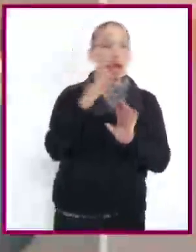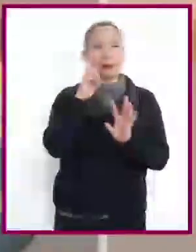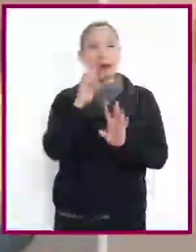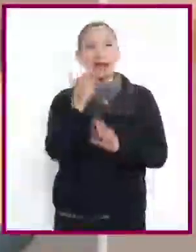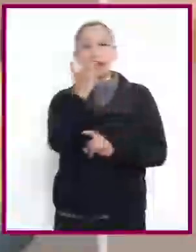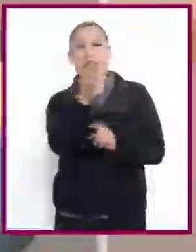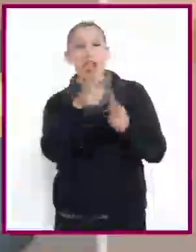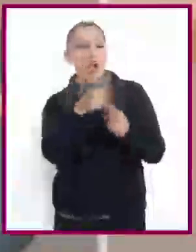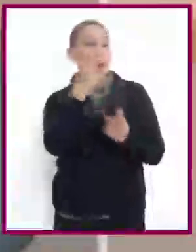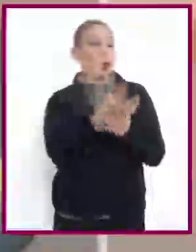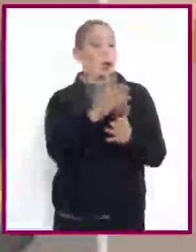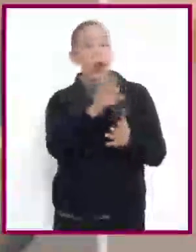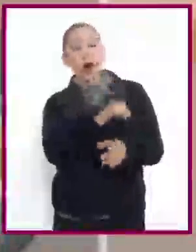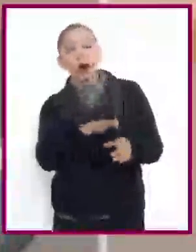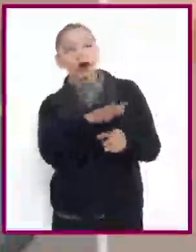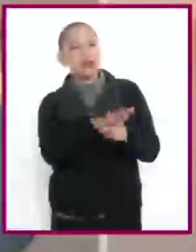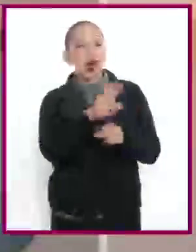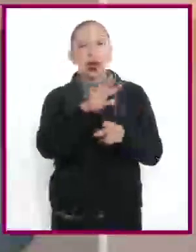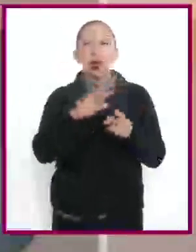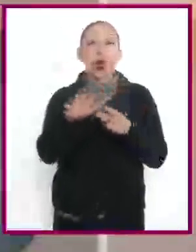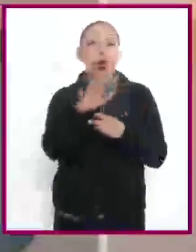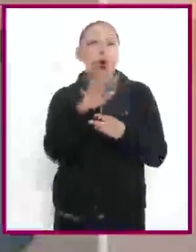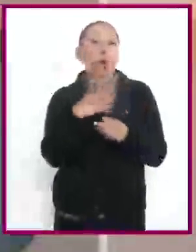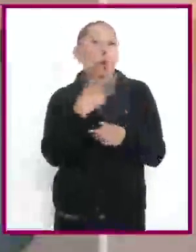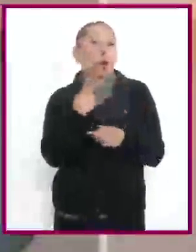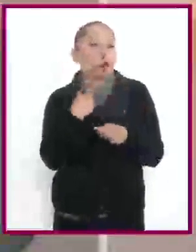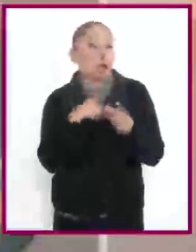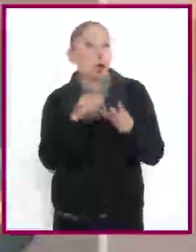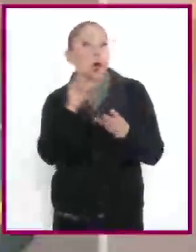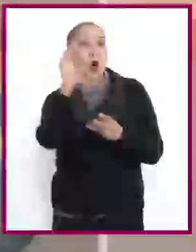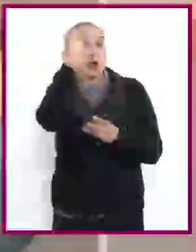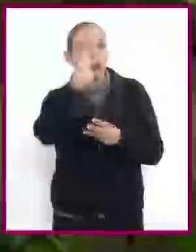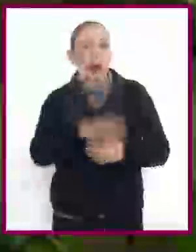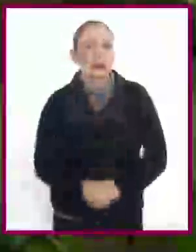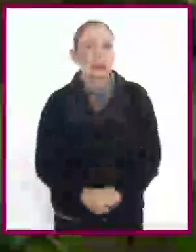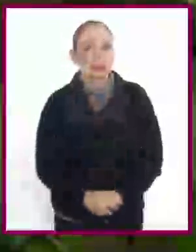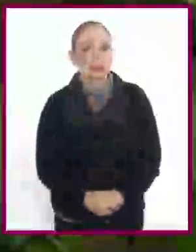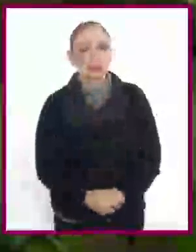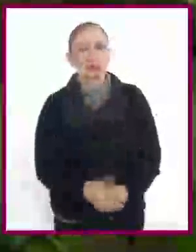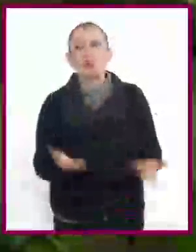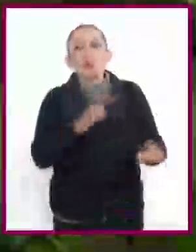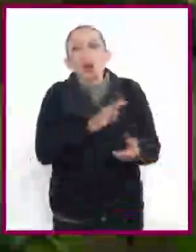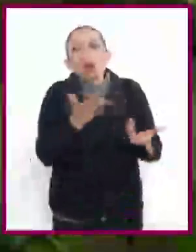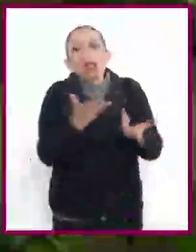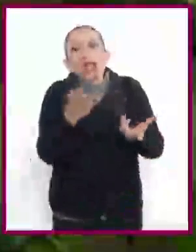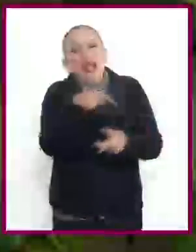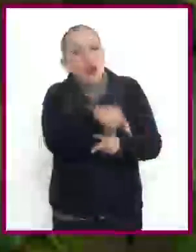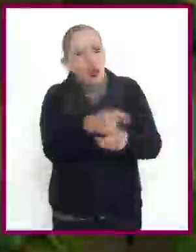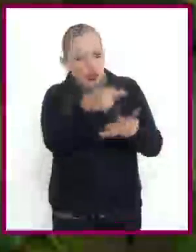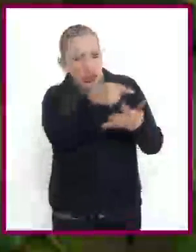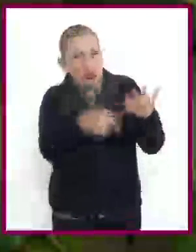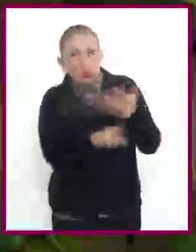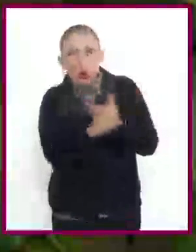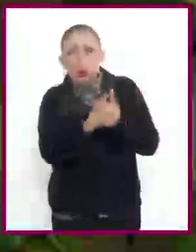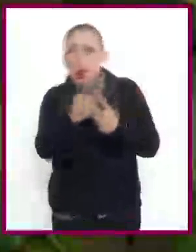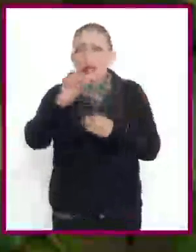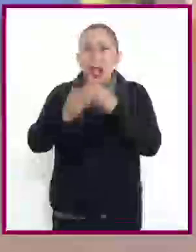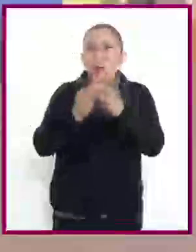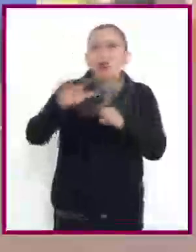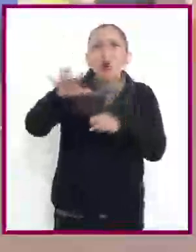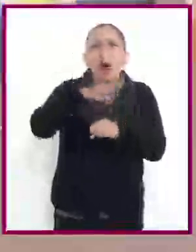desde una perspectiva geográfica, al considerar en conjunto los componentes del espacio geográfico, y no solo